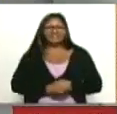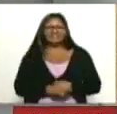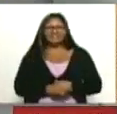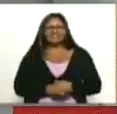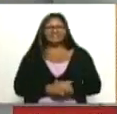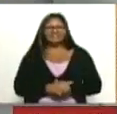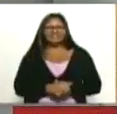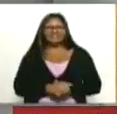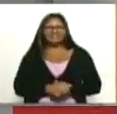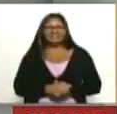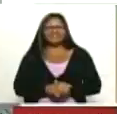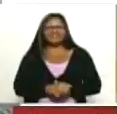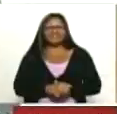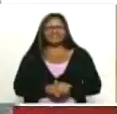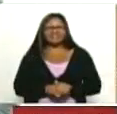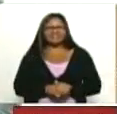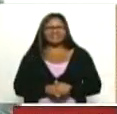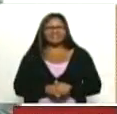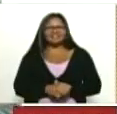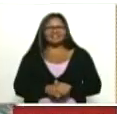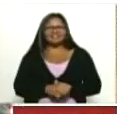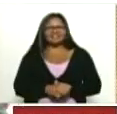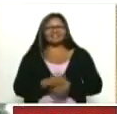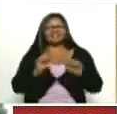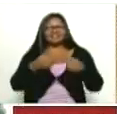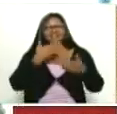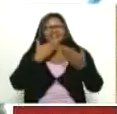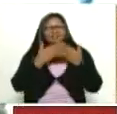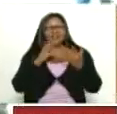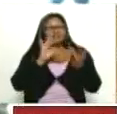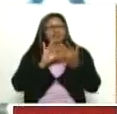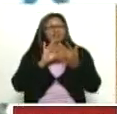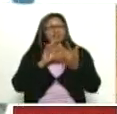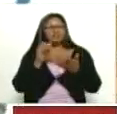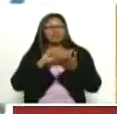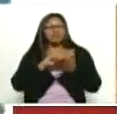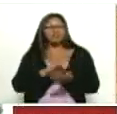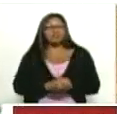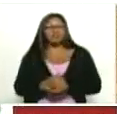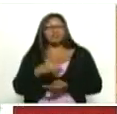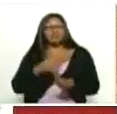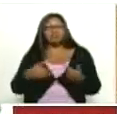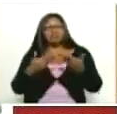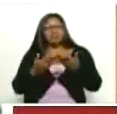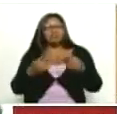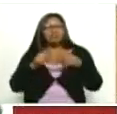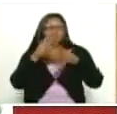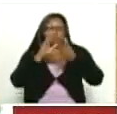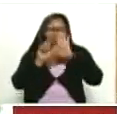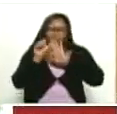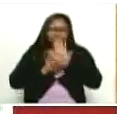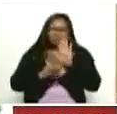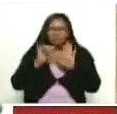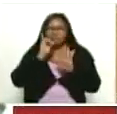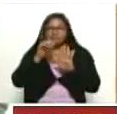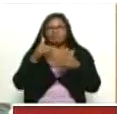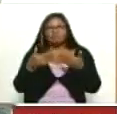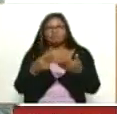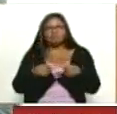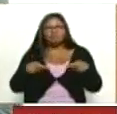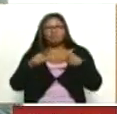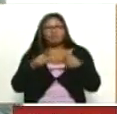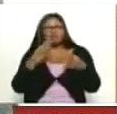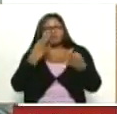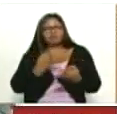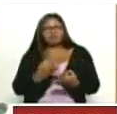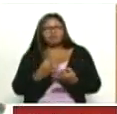Adelante, cuéntanos. Así es, gracias por un nuevo contacto donde le estamos llevando toda la información pertinente respecto a esta jornada